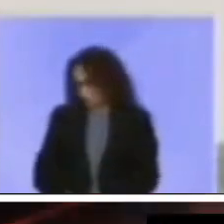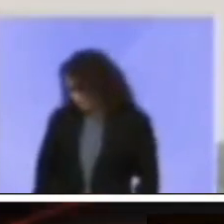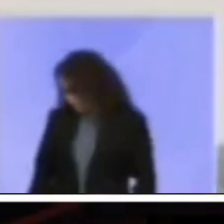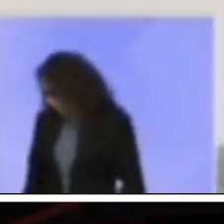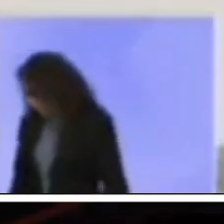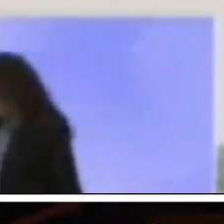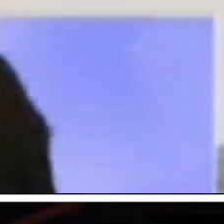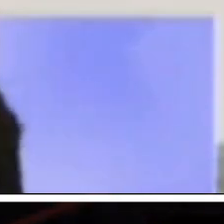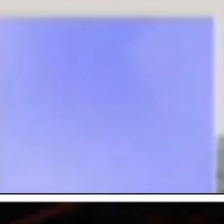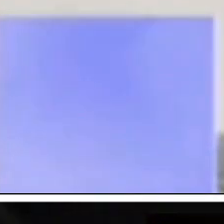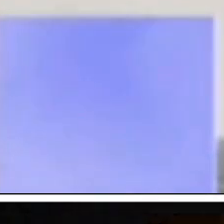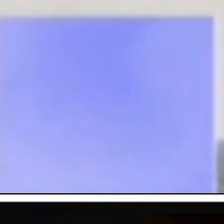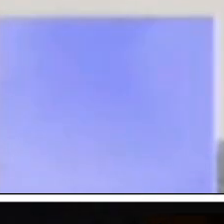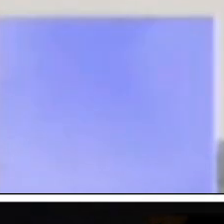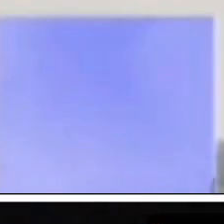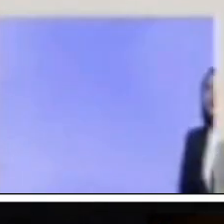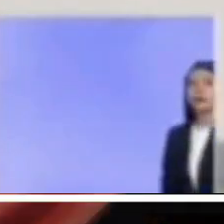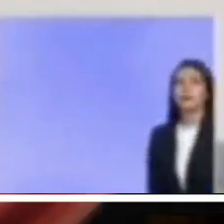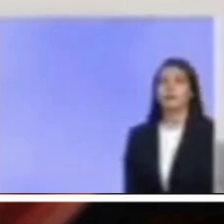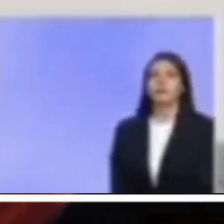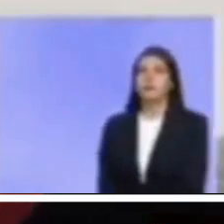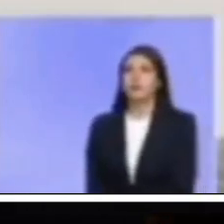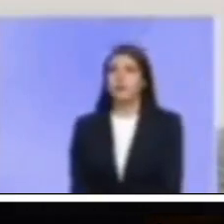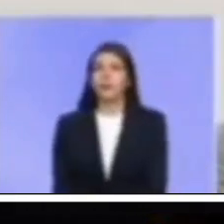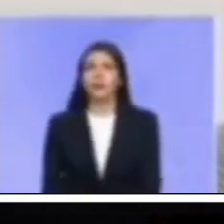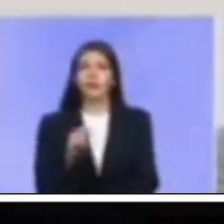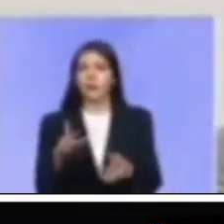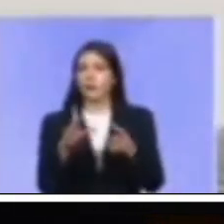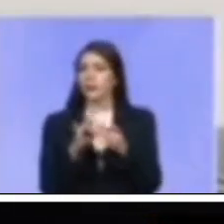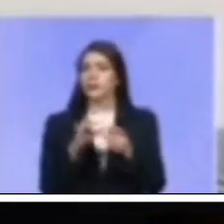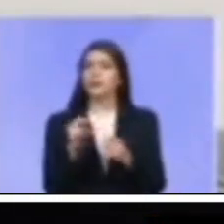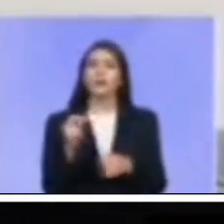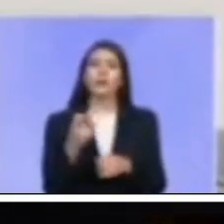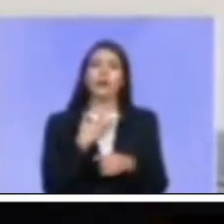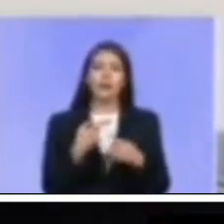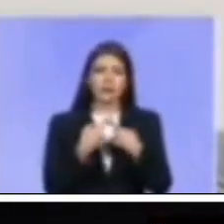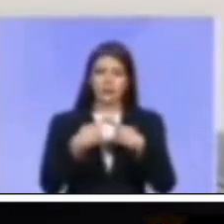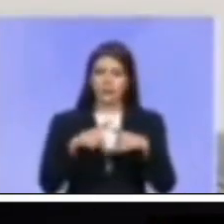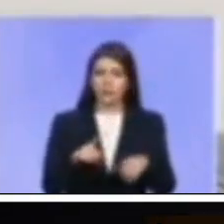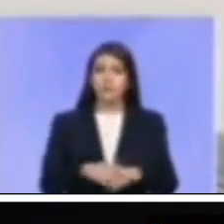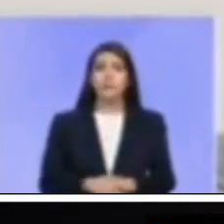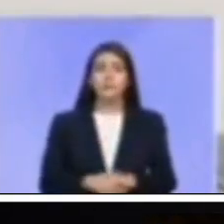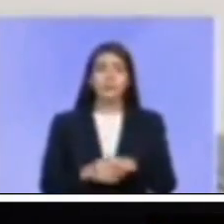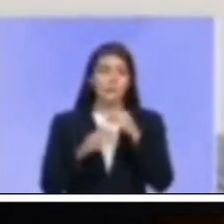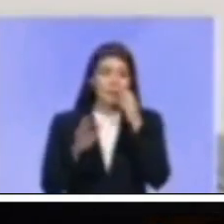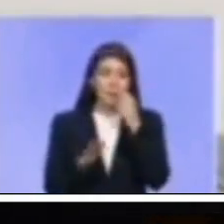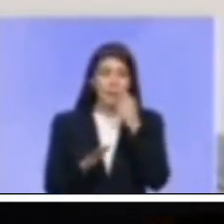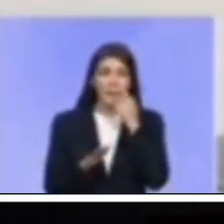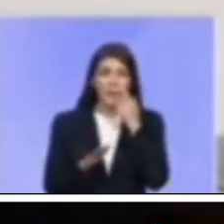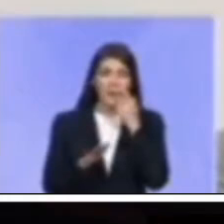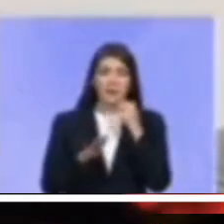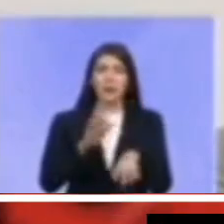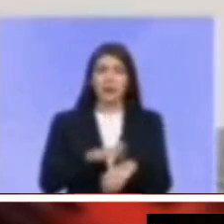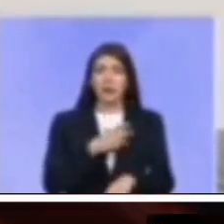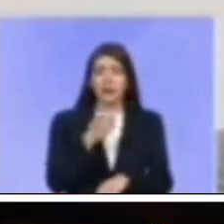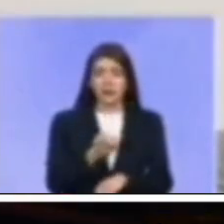diferencia potencial. Por otra parte, por lo que hace a la supuesta intervención de funcionarios públicos federales y